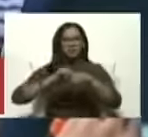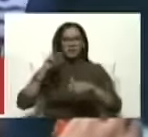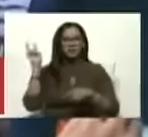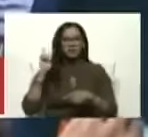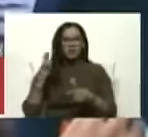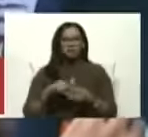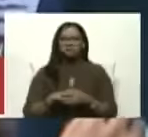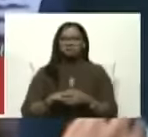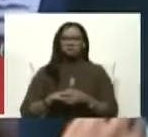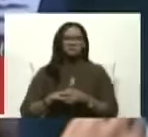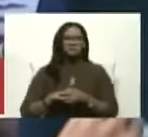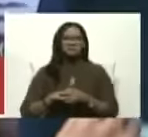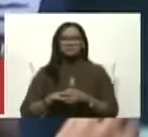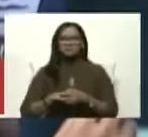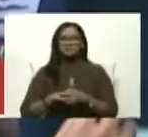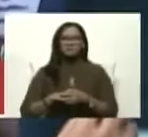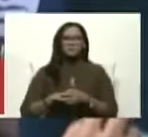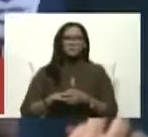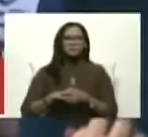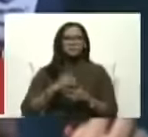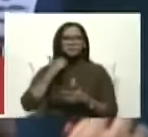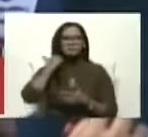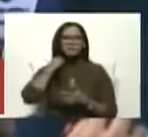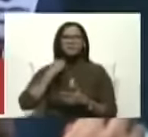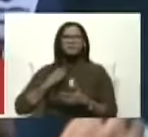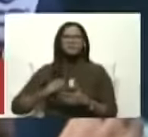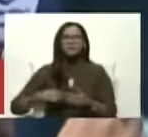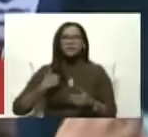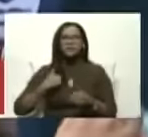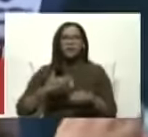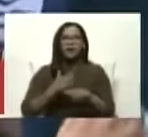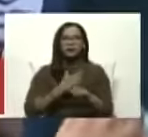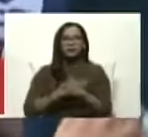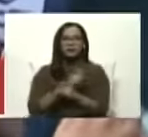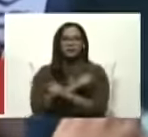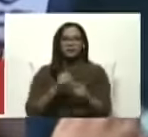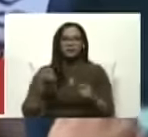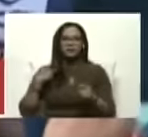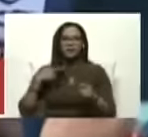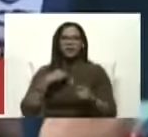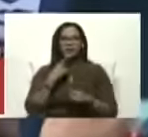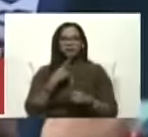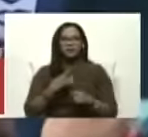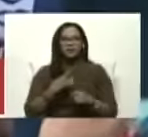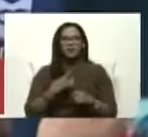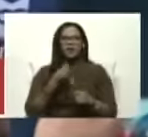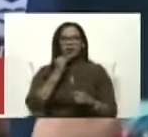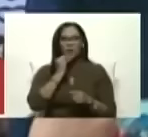Venezuela. Y yo, antes de terminar, tengo que decir